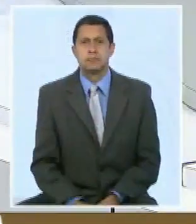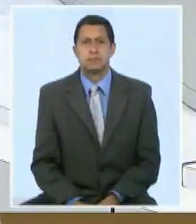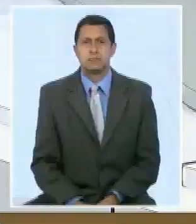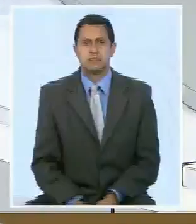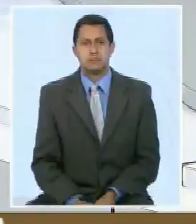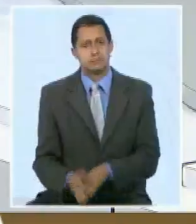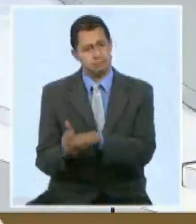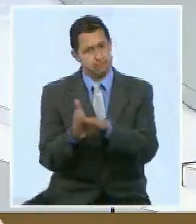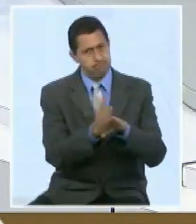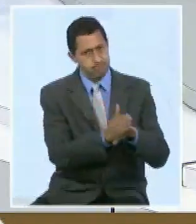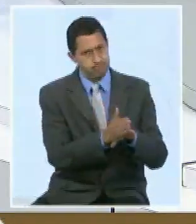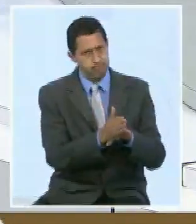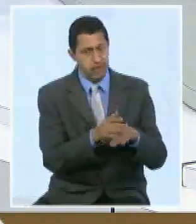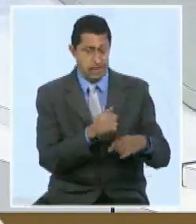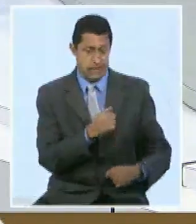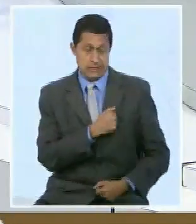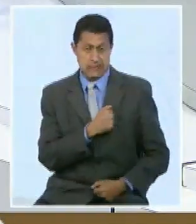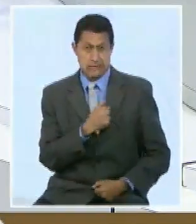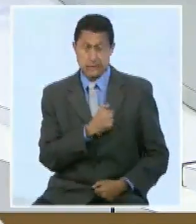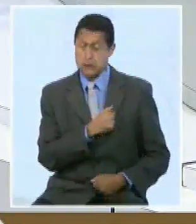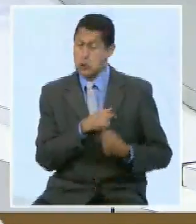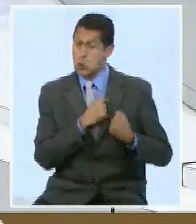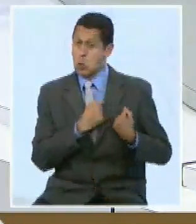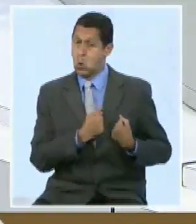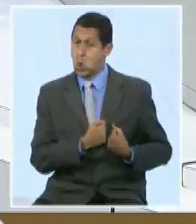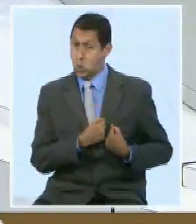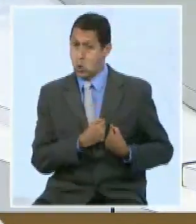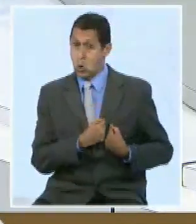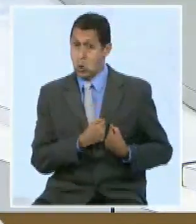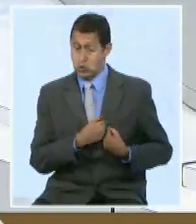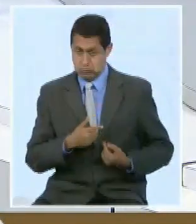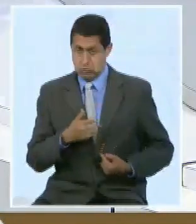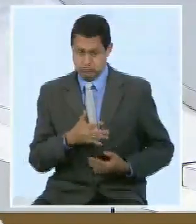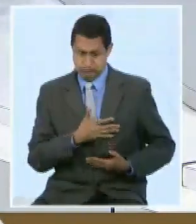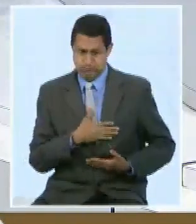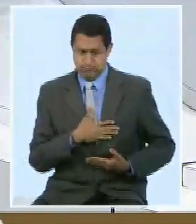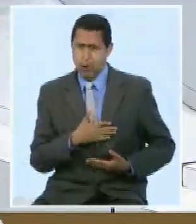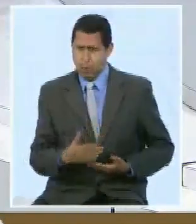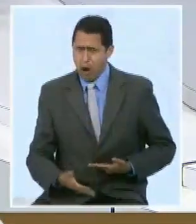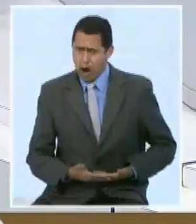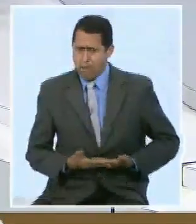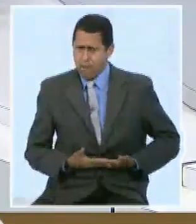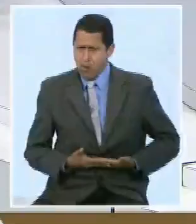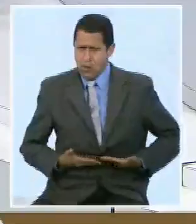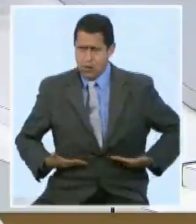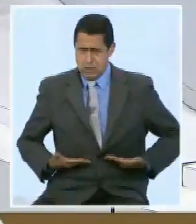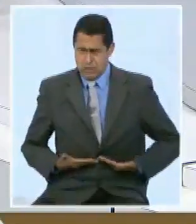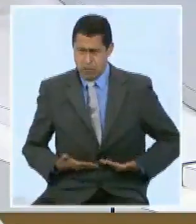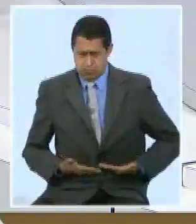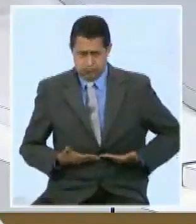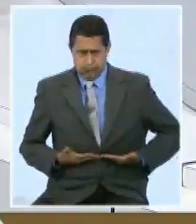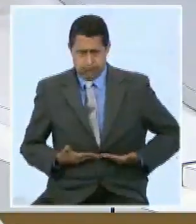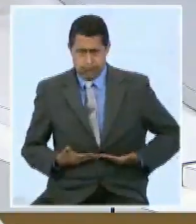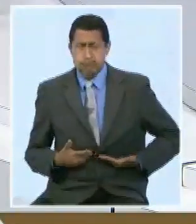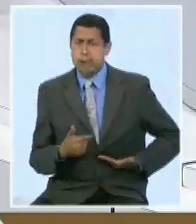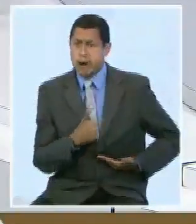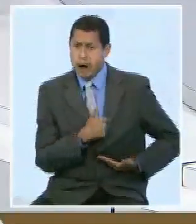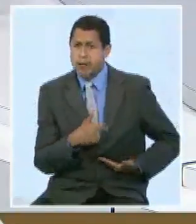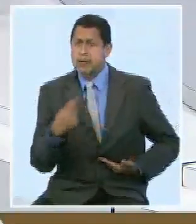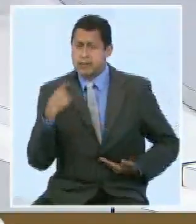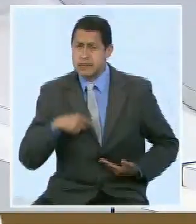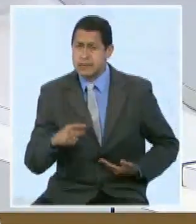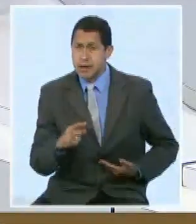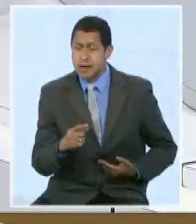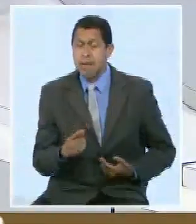por otra parte del corazón es un órgano localizado en el tórax y está apoyado sobre el diafragma este constituye